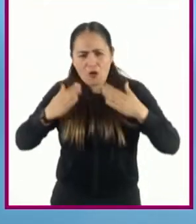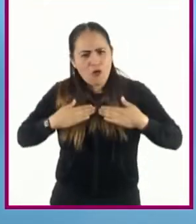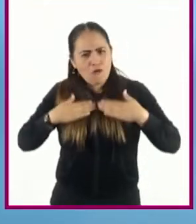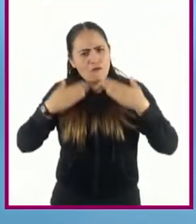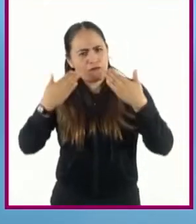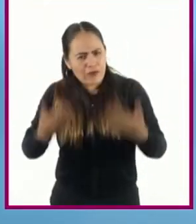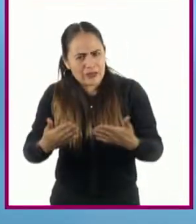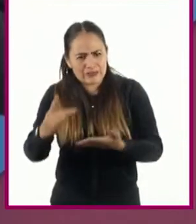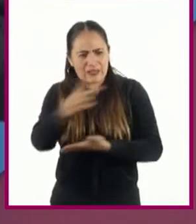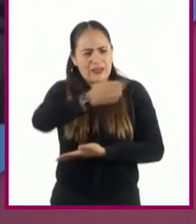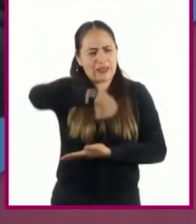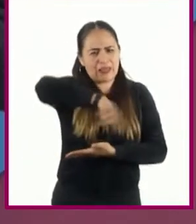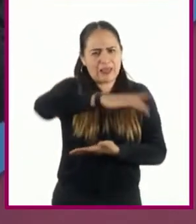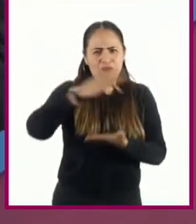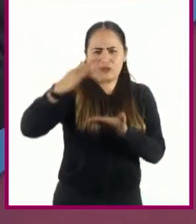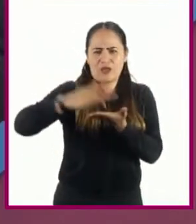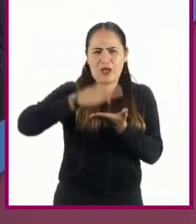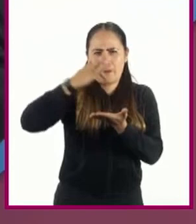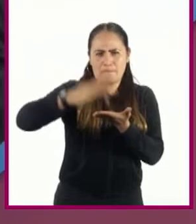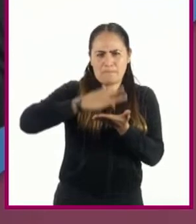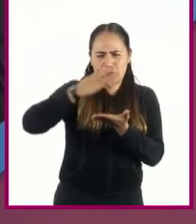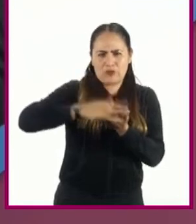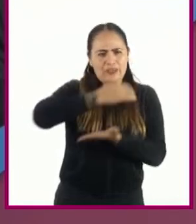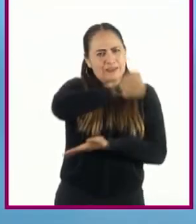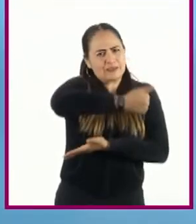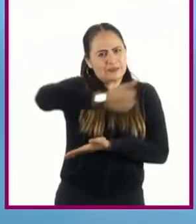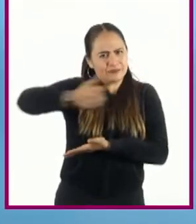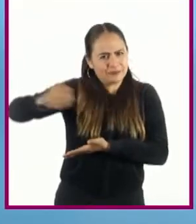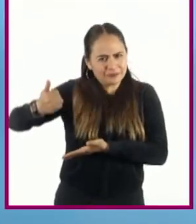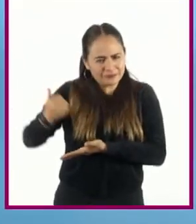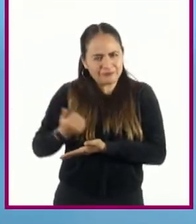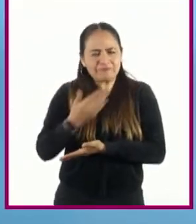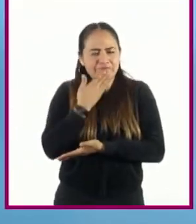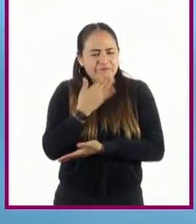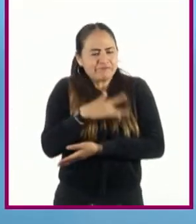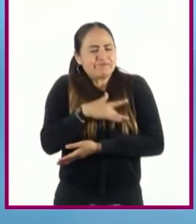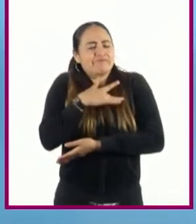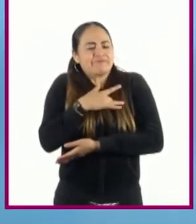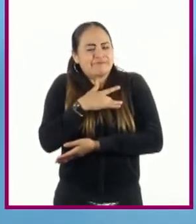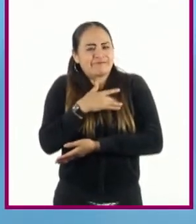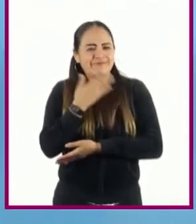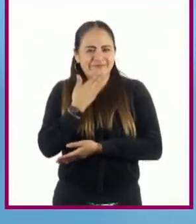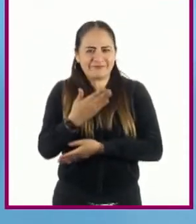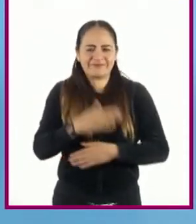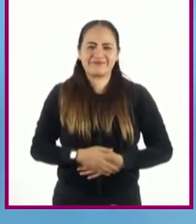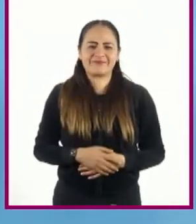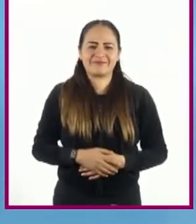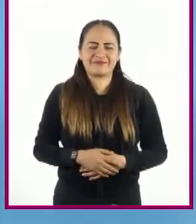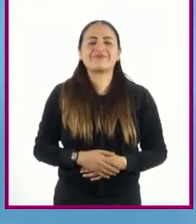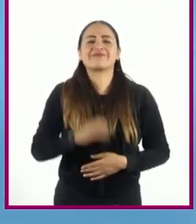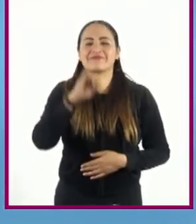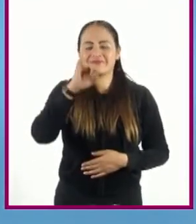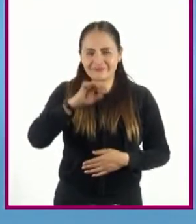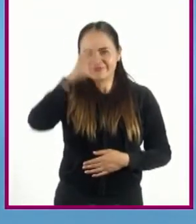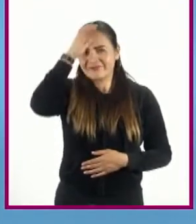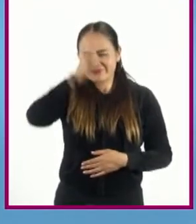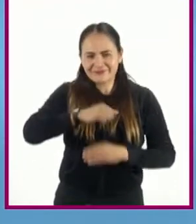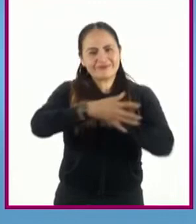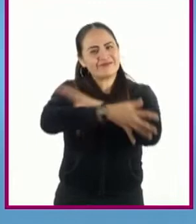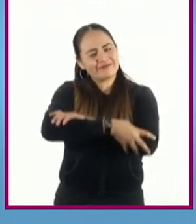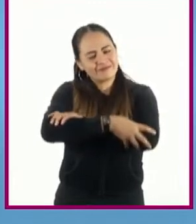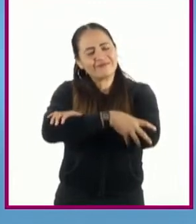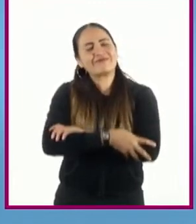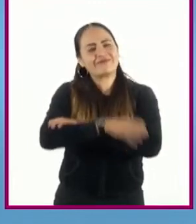recibimos apoyo por la fuerza de todas y todos. Por supuesto, nos conviene que la solidaridad